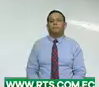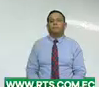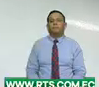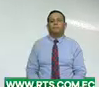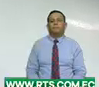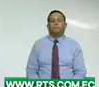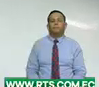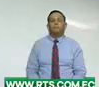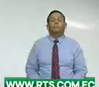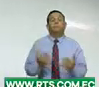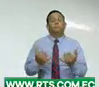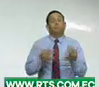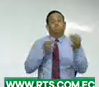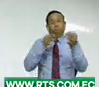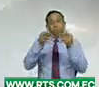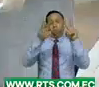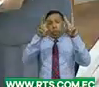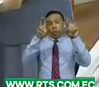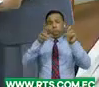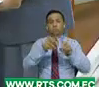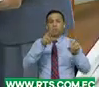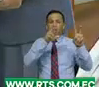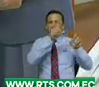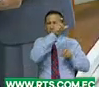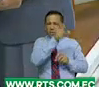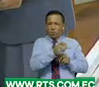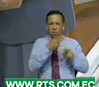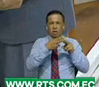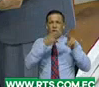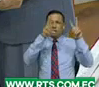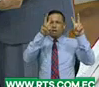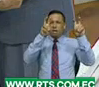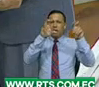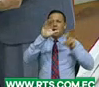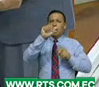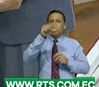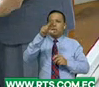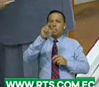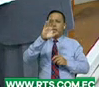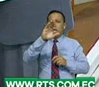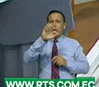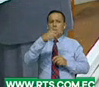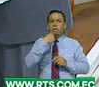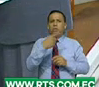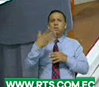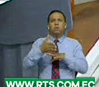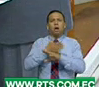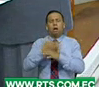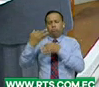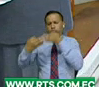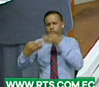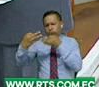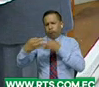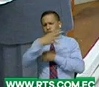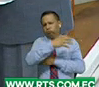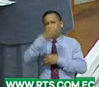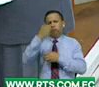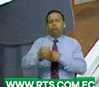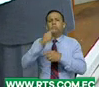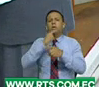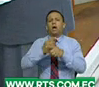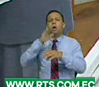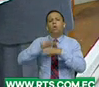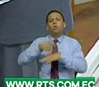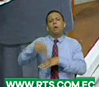y ahora les contamos que alias casquete uno de los involucrados en el caso principal es ahora asuma un nuevo cargo en su contra tras una audiencia realizada este martes